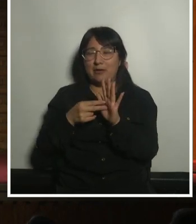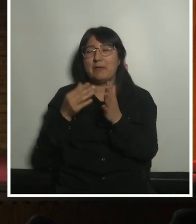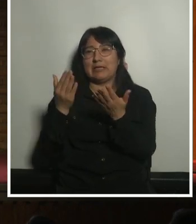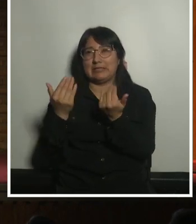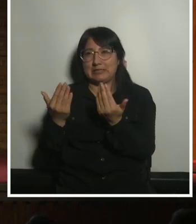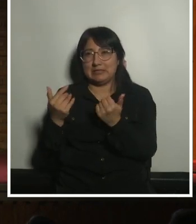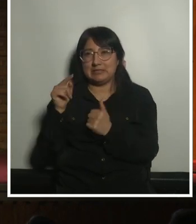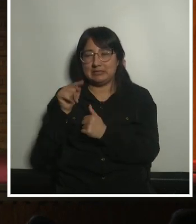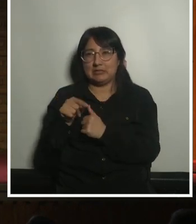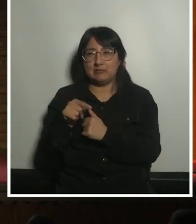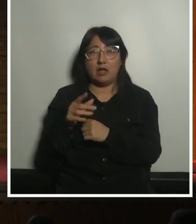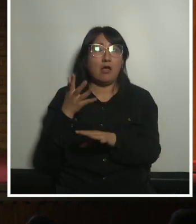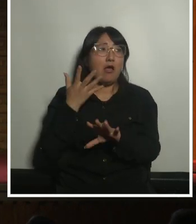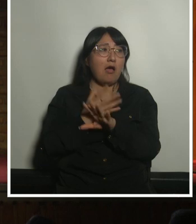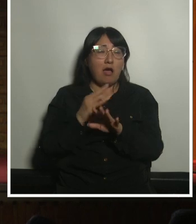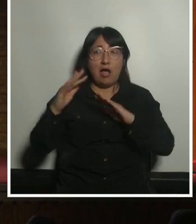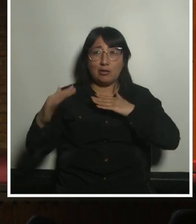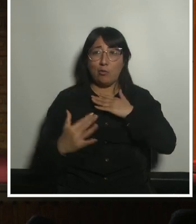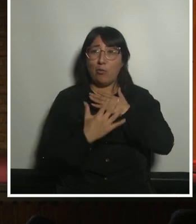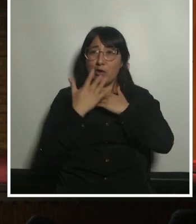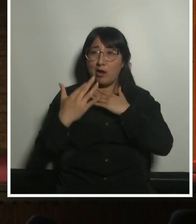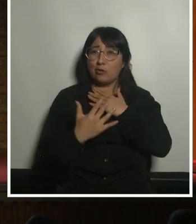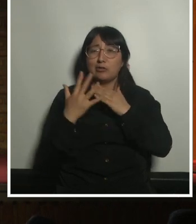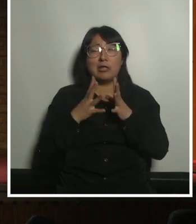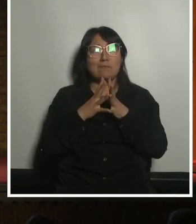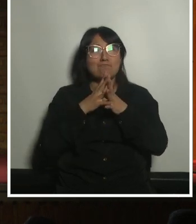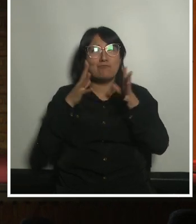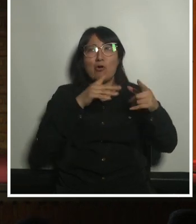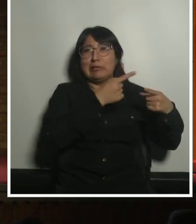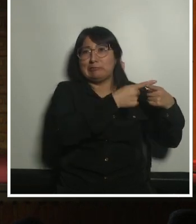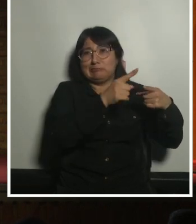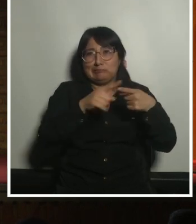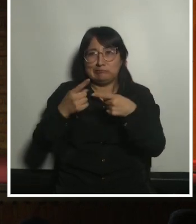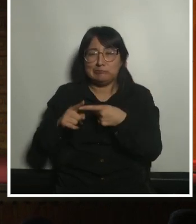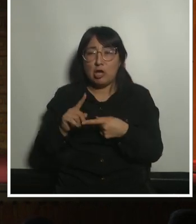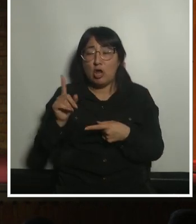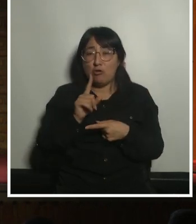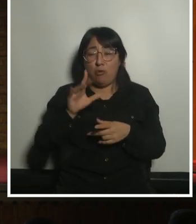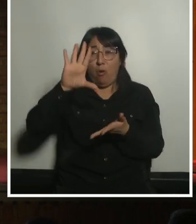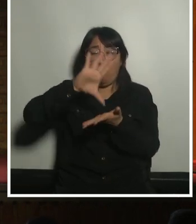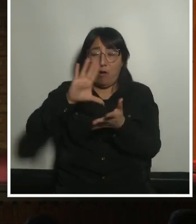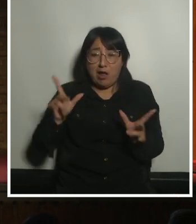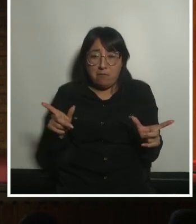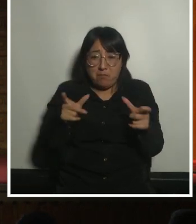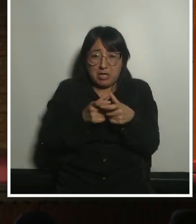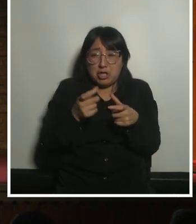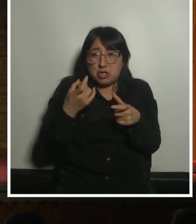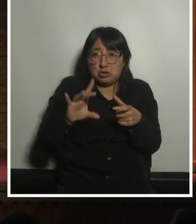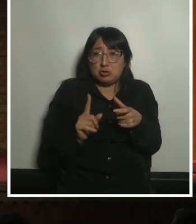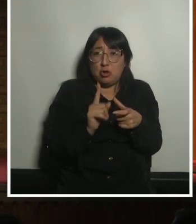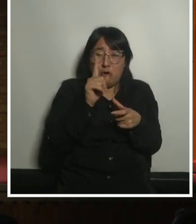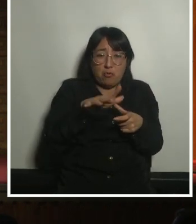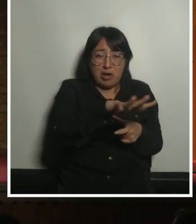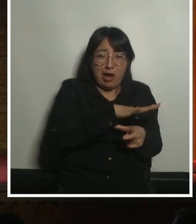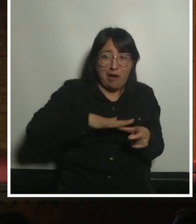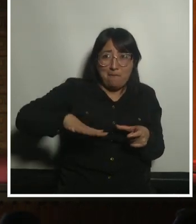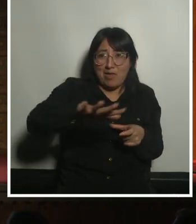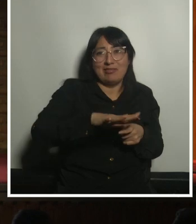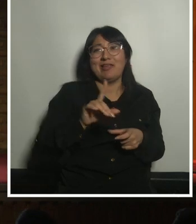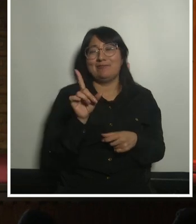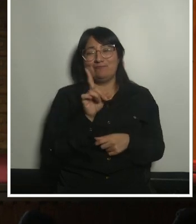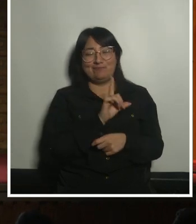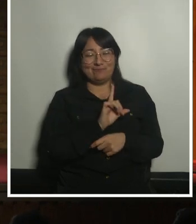requieran. Tenemos una costa muy diversa. No somos un país pequeño con un solo ambiente morfoclimático,